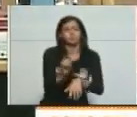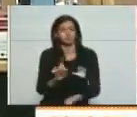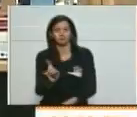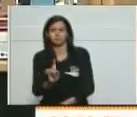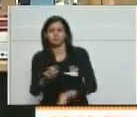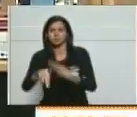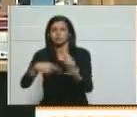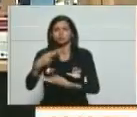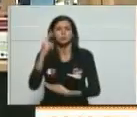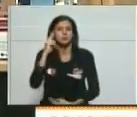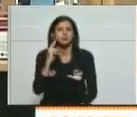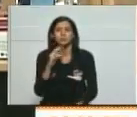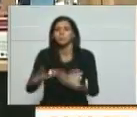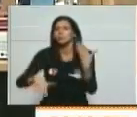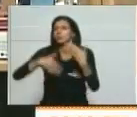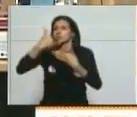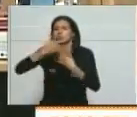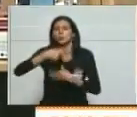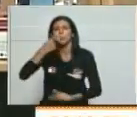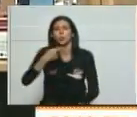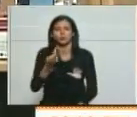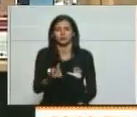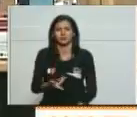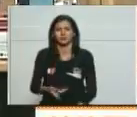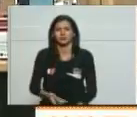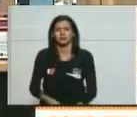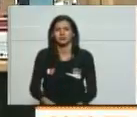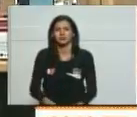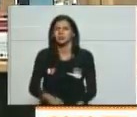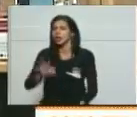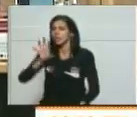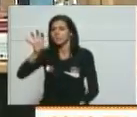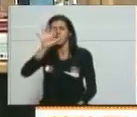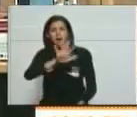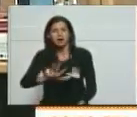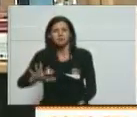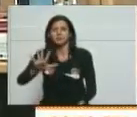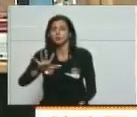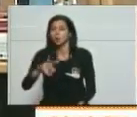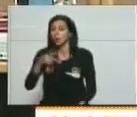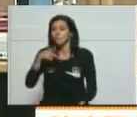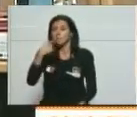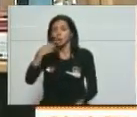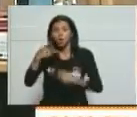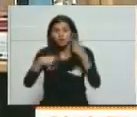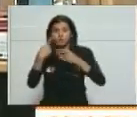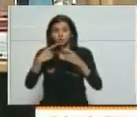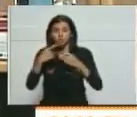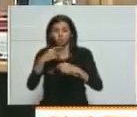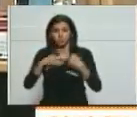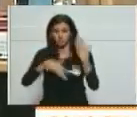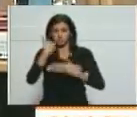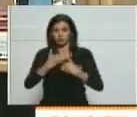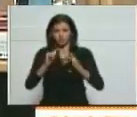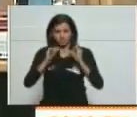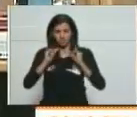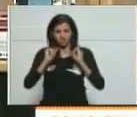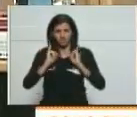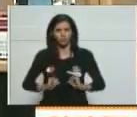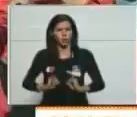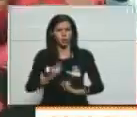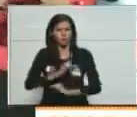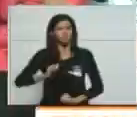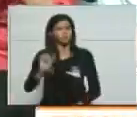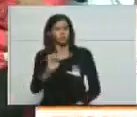revolución bolivariana es un proyecto político de una patria, no es un proyecto político de una individualidad. Y la revolución va a